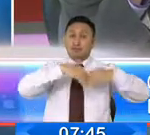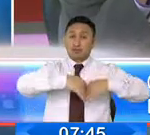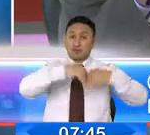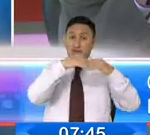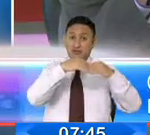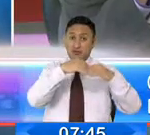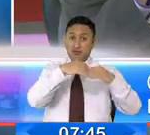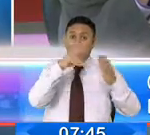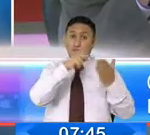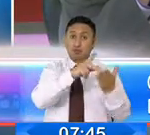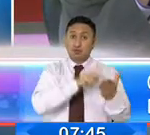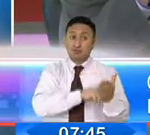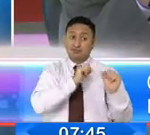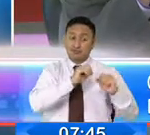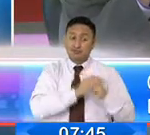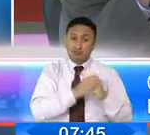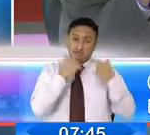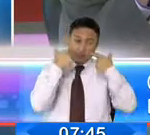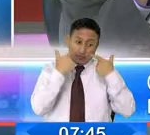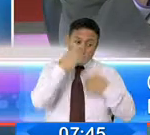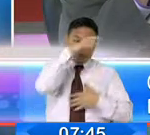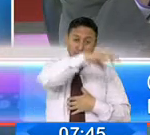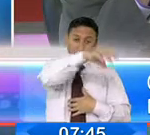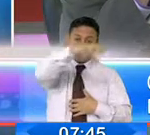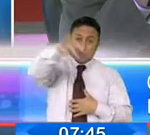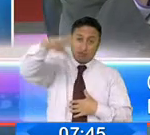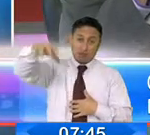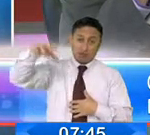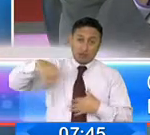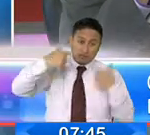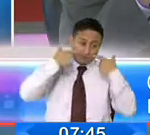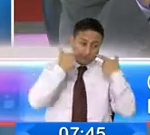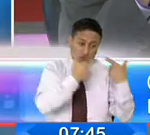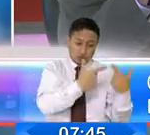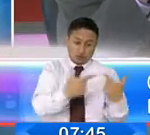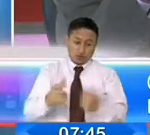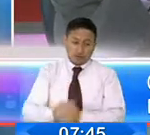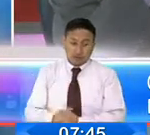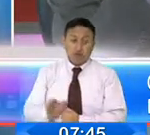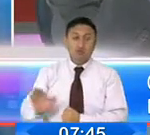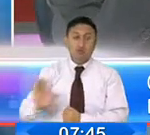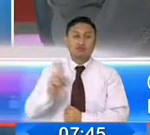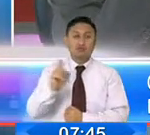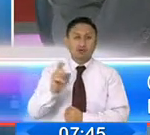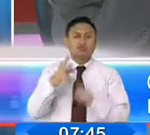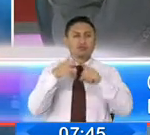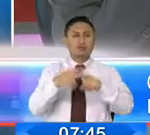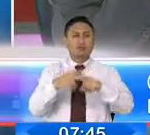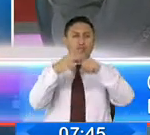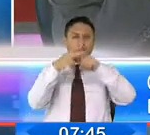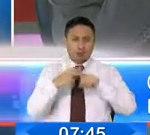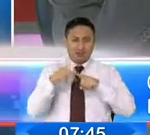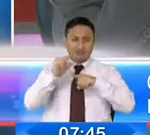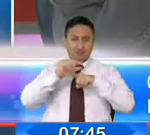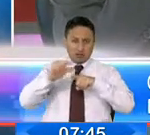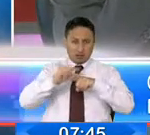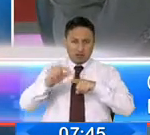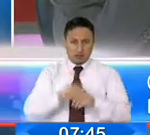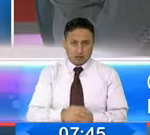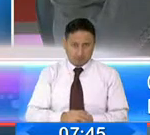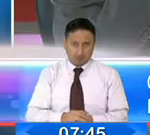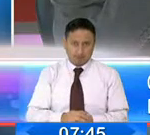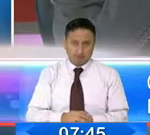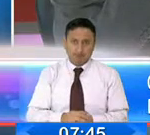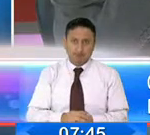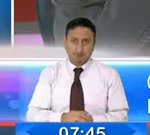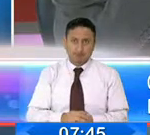venido monitoreando en las provincias, con los sectores, la necesidad del crédito. Y ese crédito hemos tenido